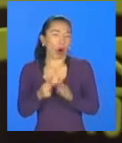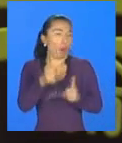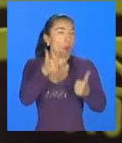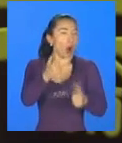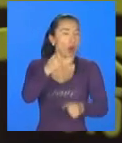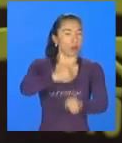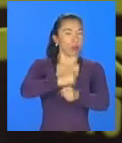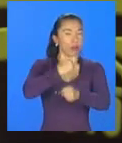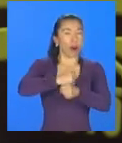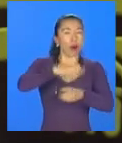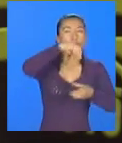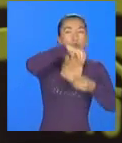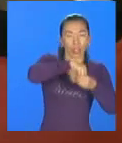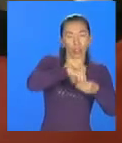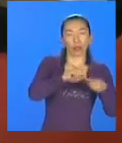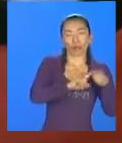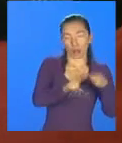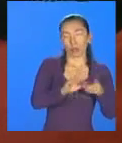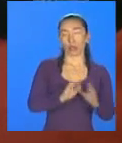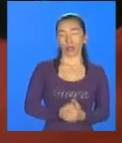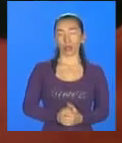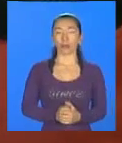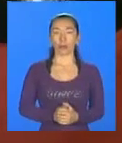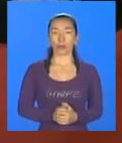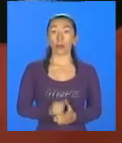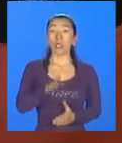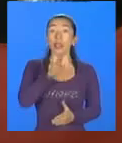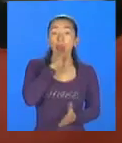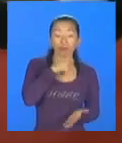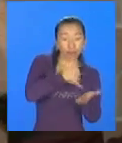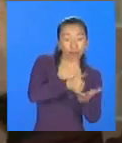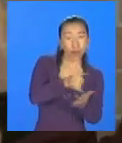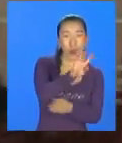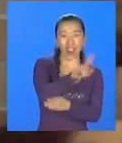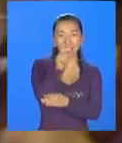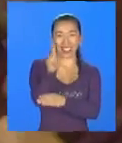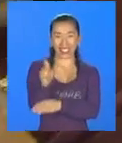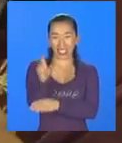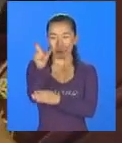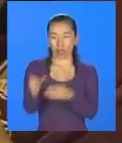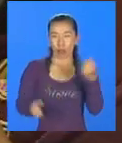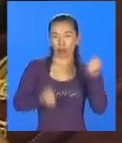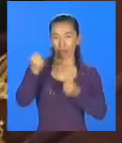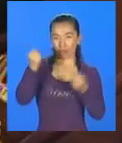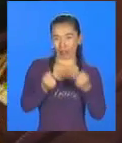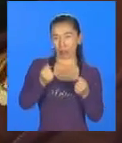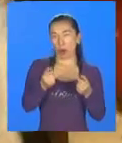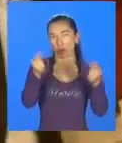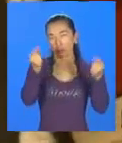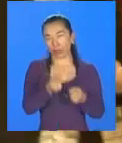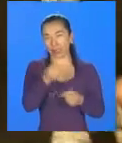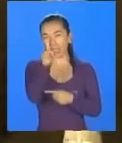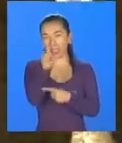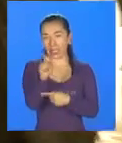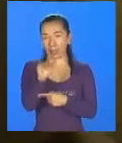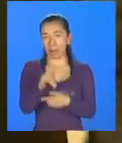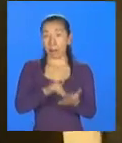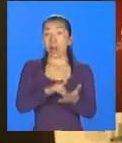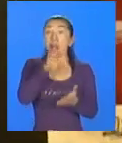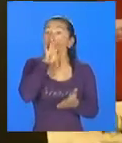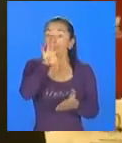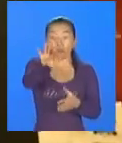trabajo dentro del Transmilenio. Los premiados fueron 46 conductores entre un total de 16.000. La elección la realizan los